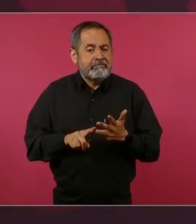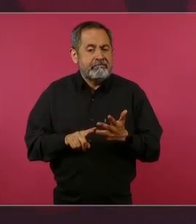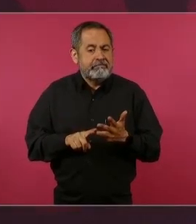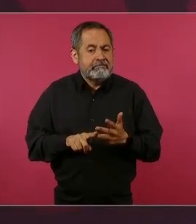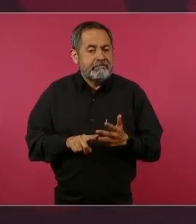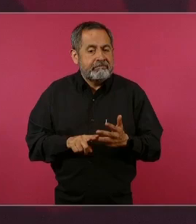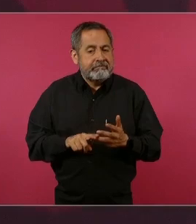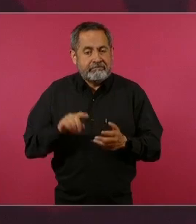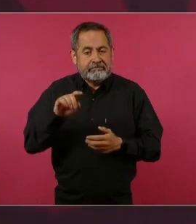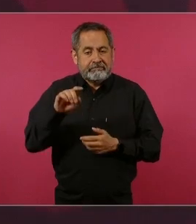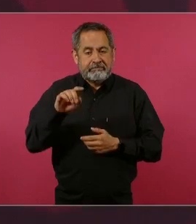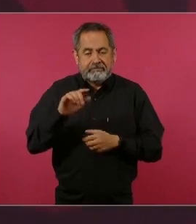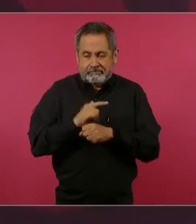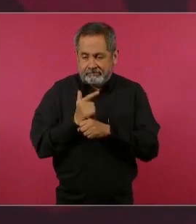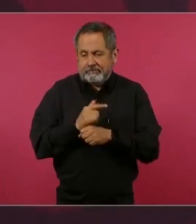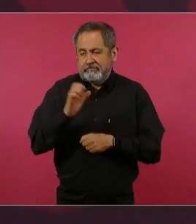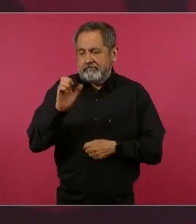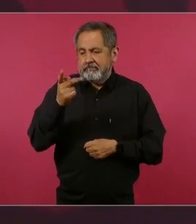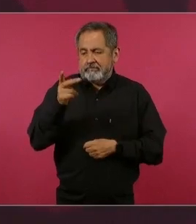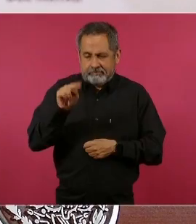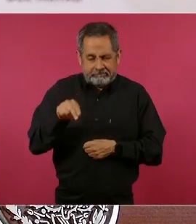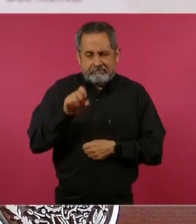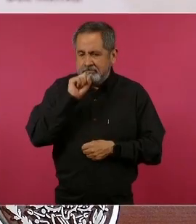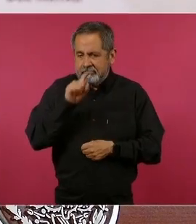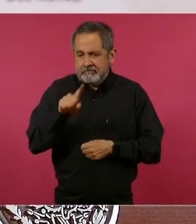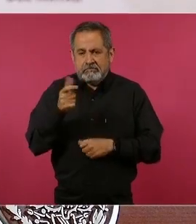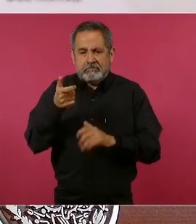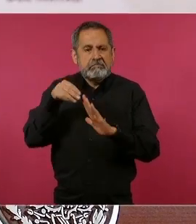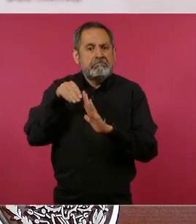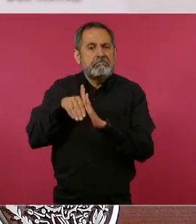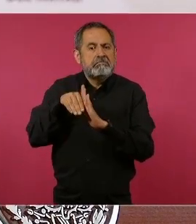con Eliseo Peña Nieto.